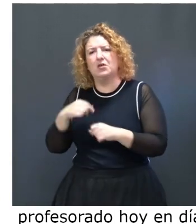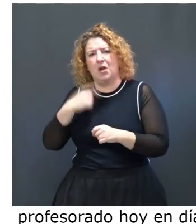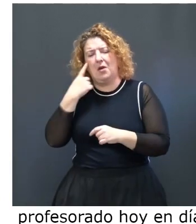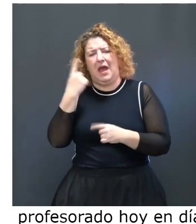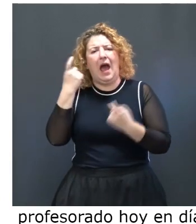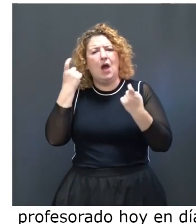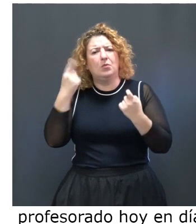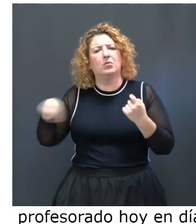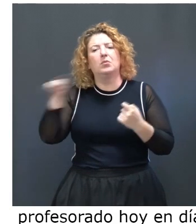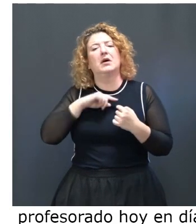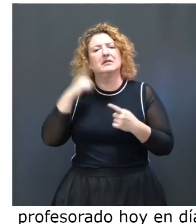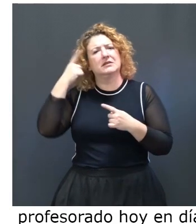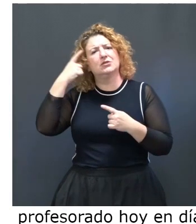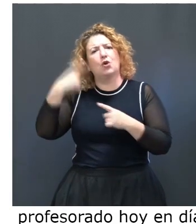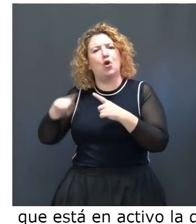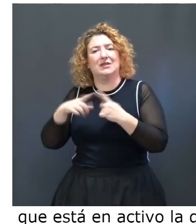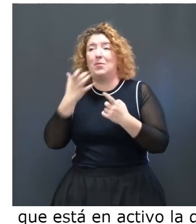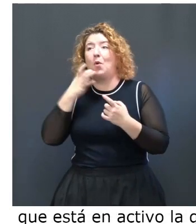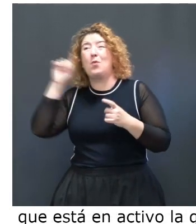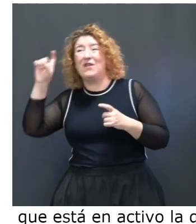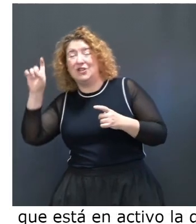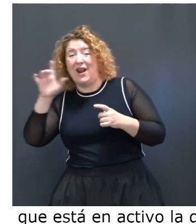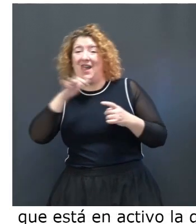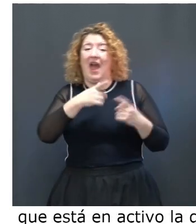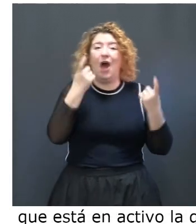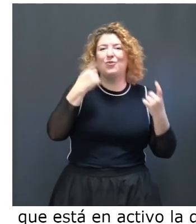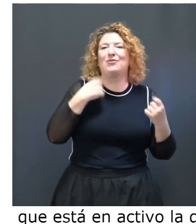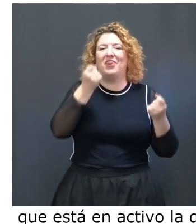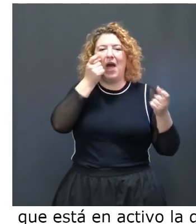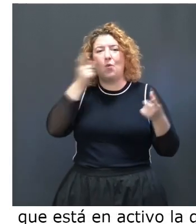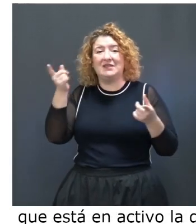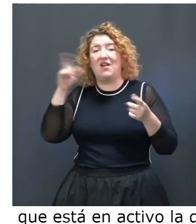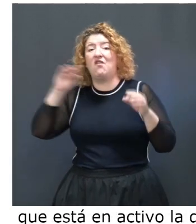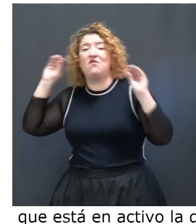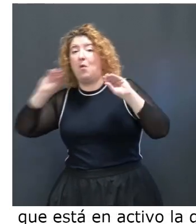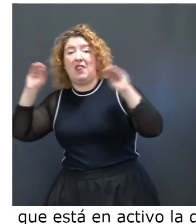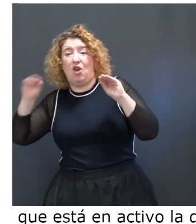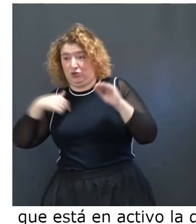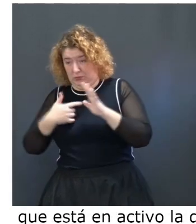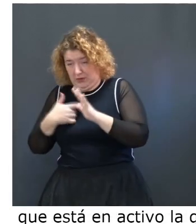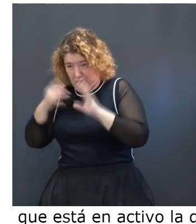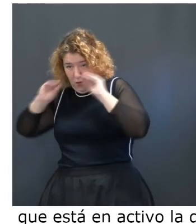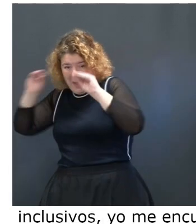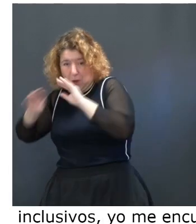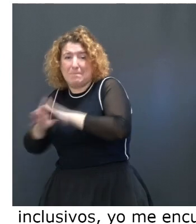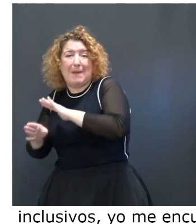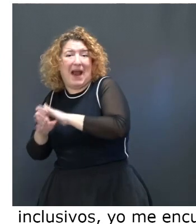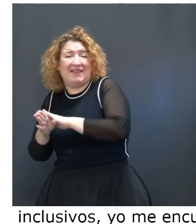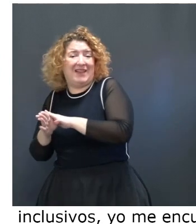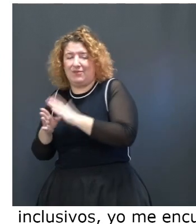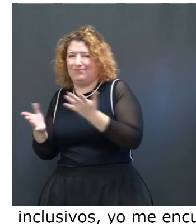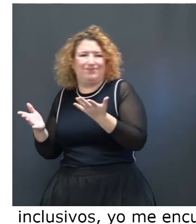alumnado que tiene muchas más cosas ganadas que el profesorado en activo al que forma en formación permanente. Entonces la realidad es esa, que